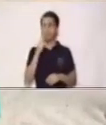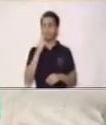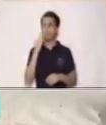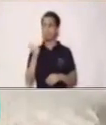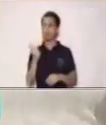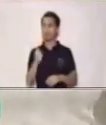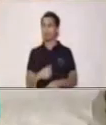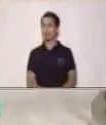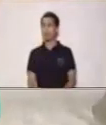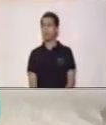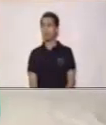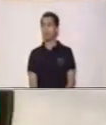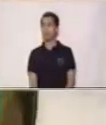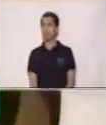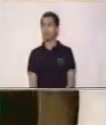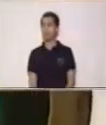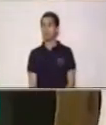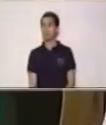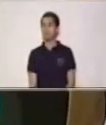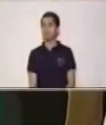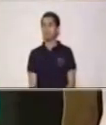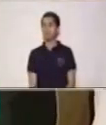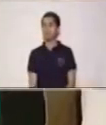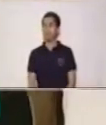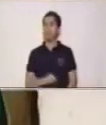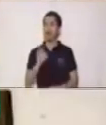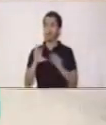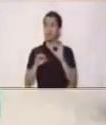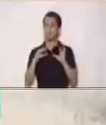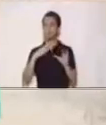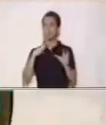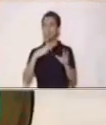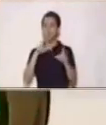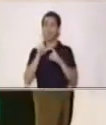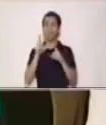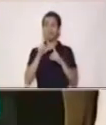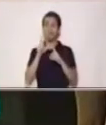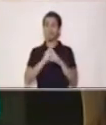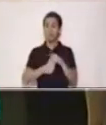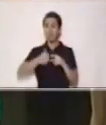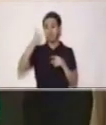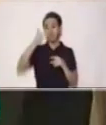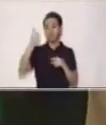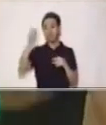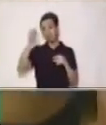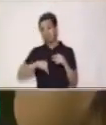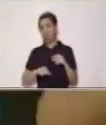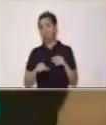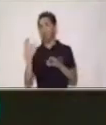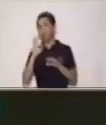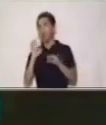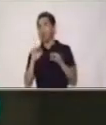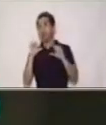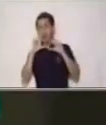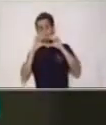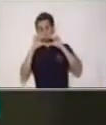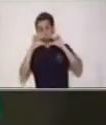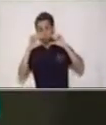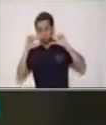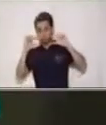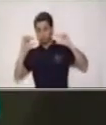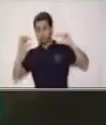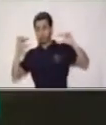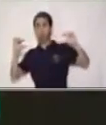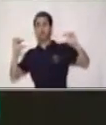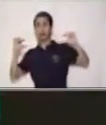existen letras que bajan y algunas otras que suben y otras permanecen en la línea. Eso es muy importante que recuerdes para que